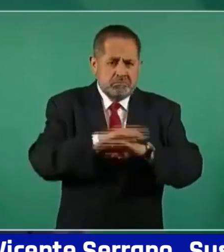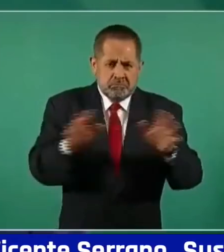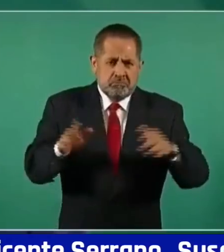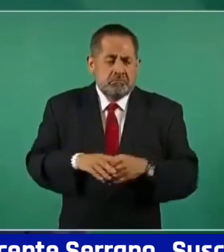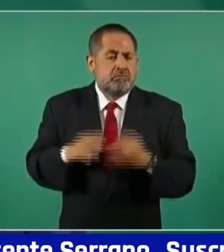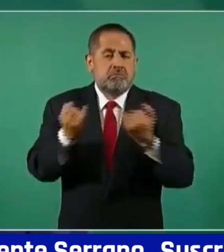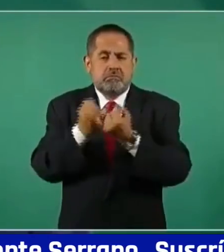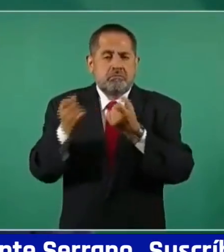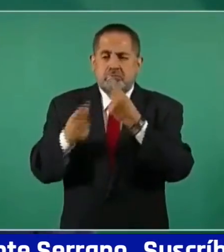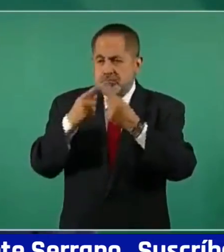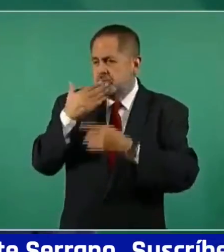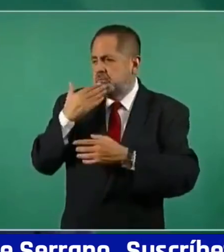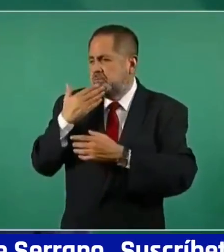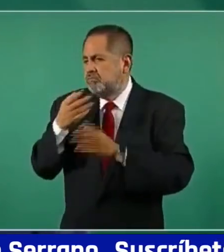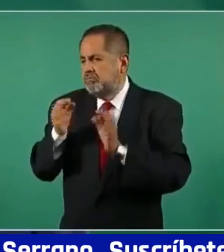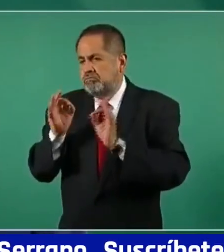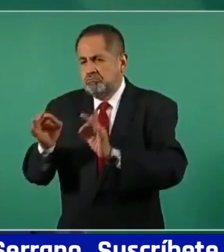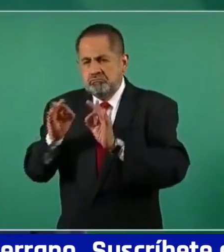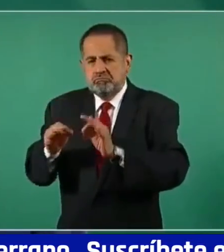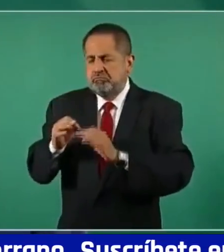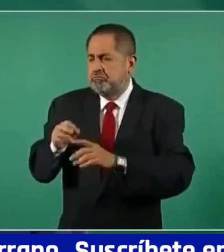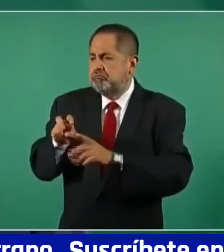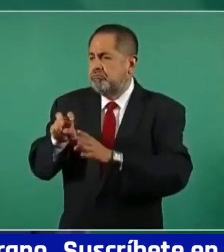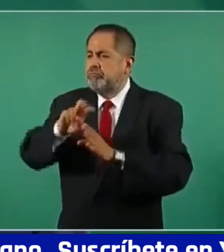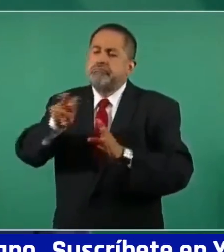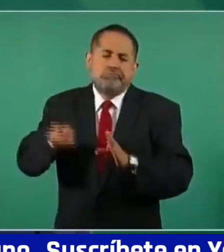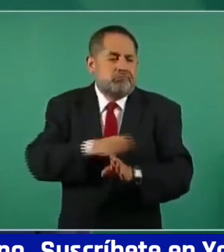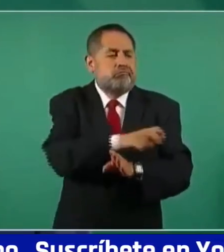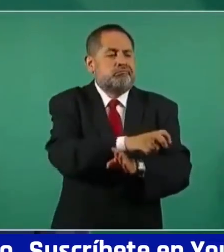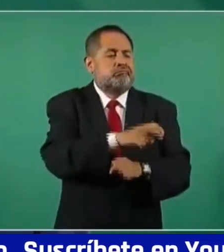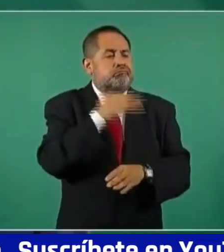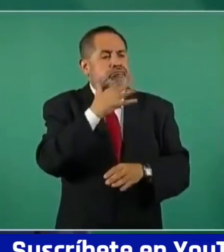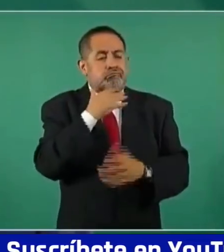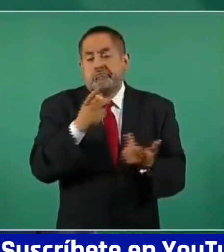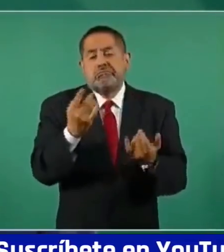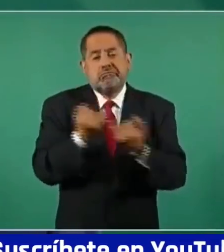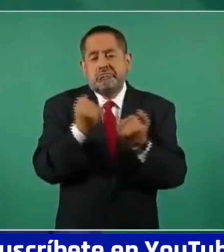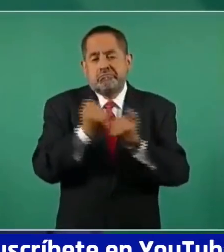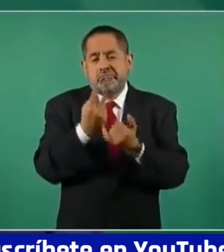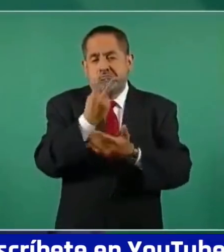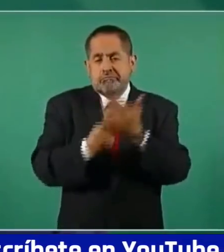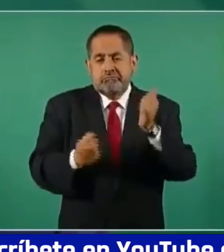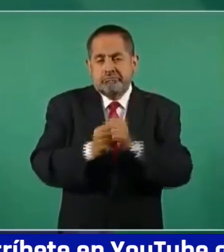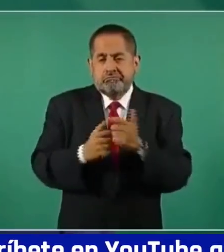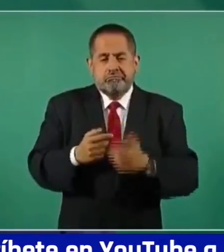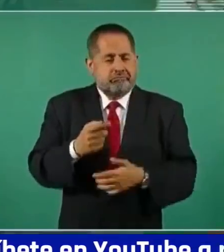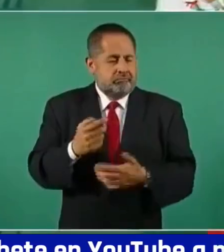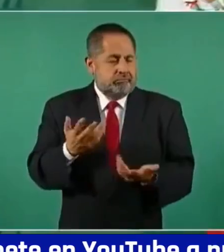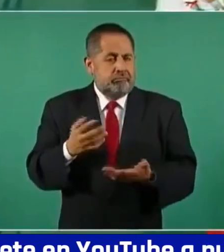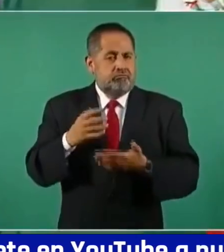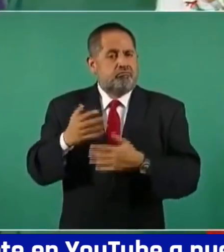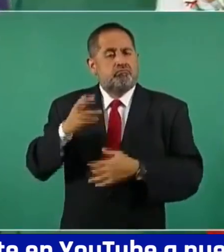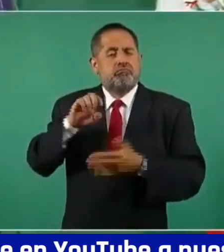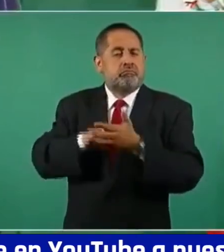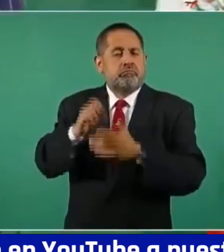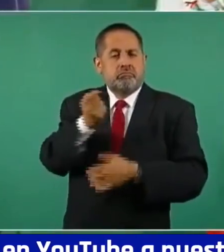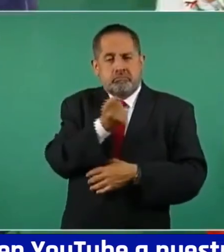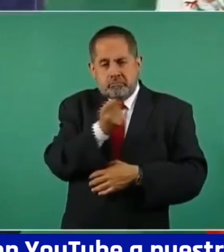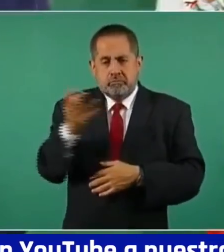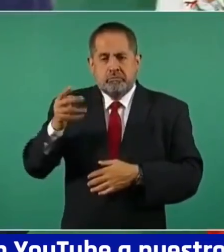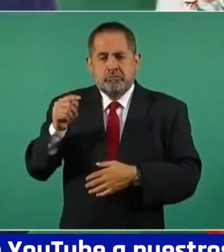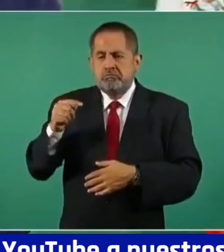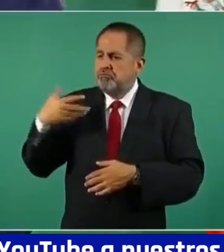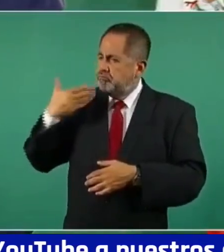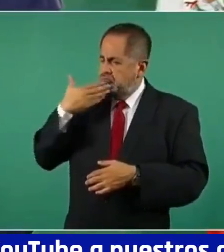dos sentidos. Hay gente muy consecuente y en el último tramo de su vida